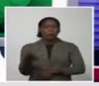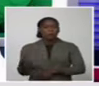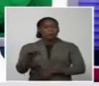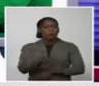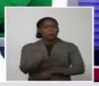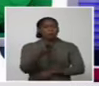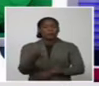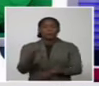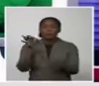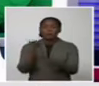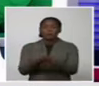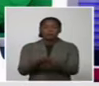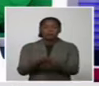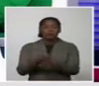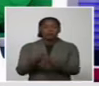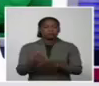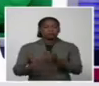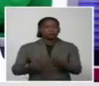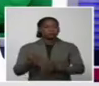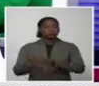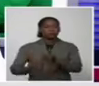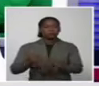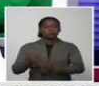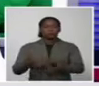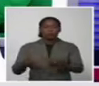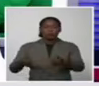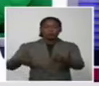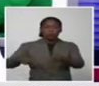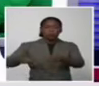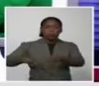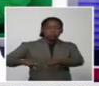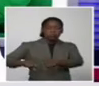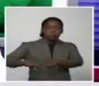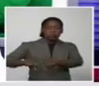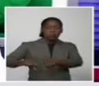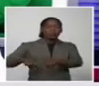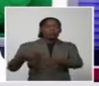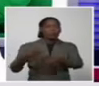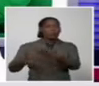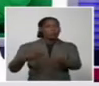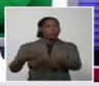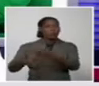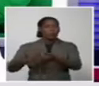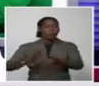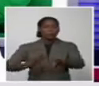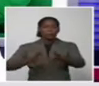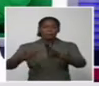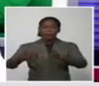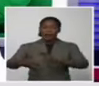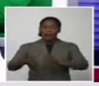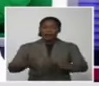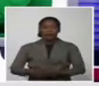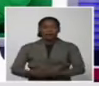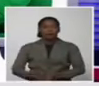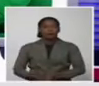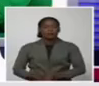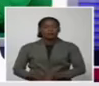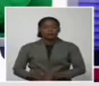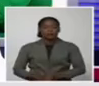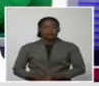un momento determinado comenzó a presentar un grupo de complicaciones en su